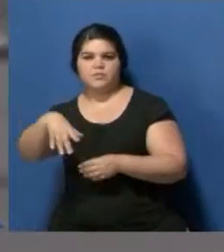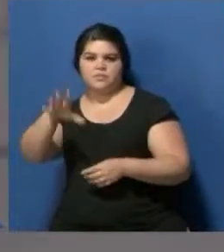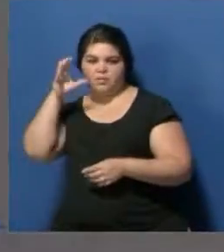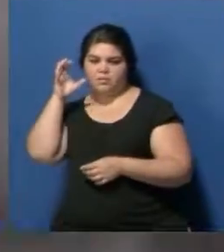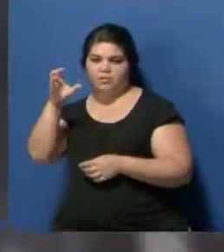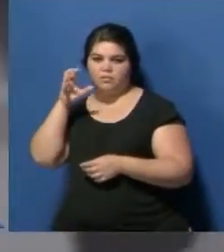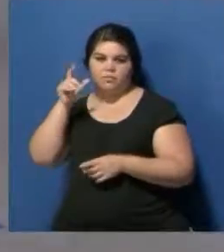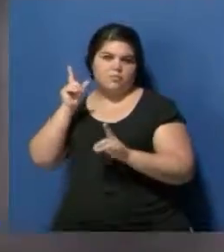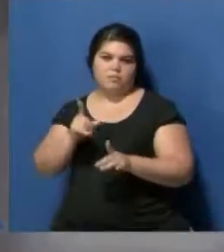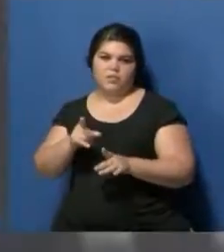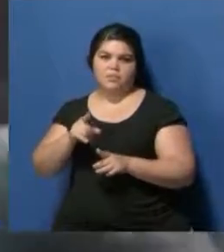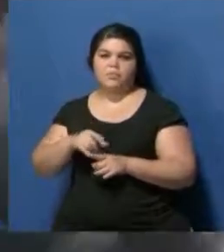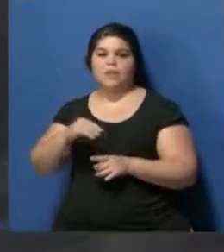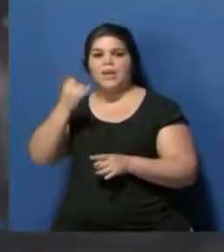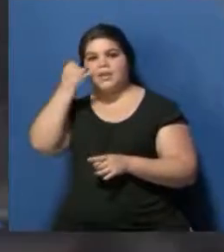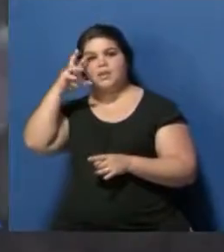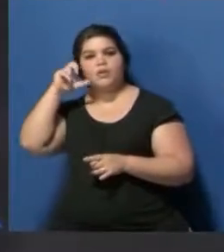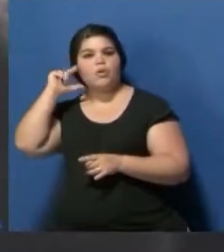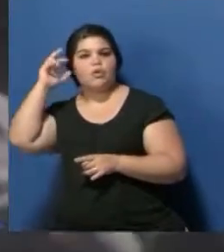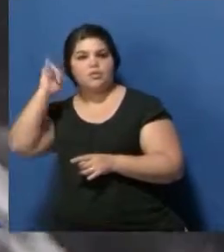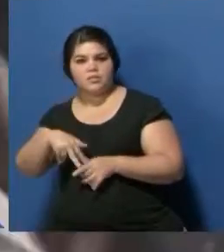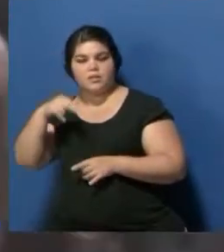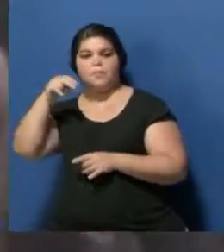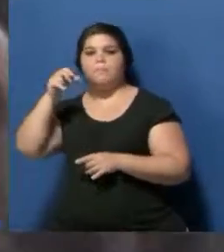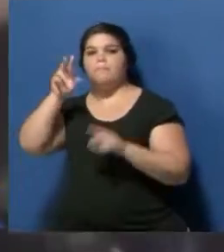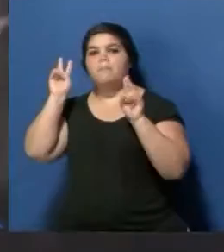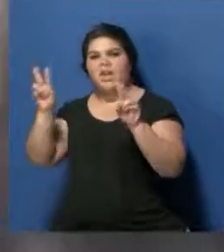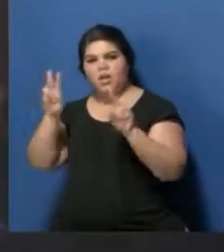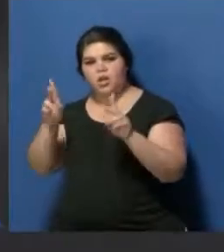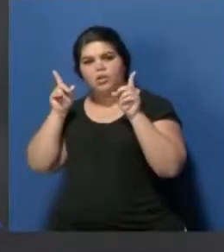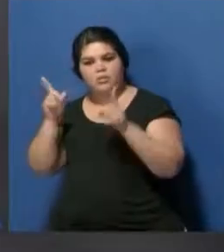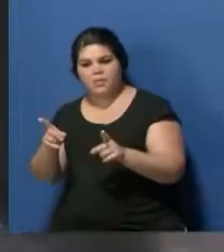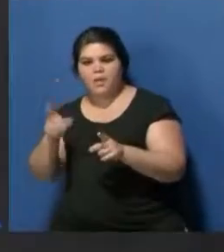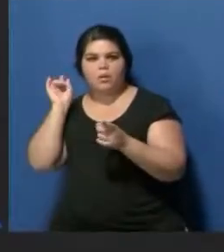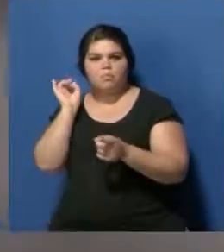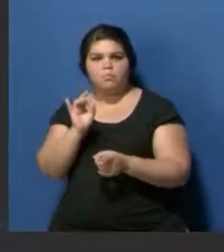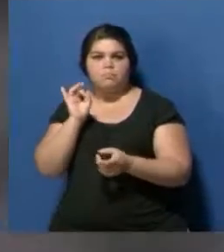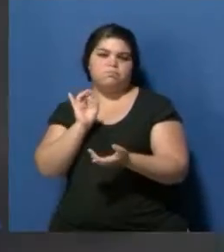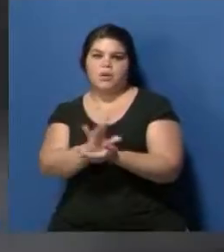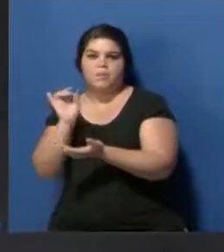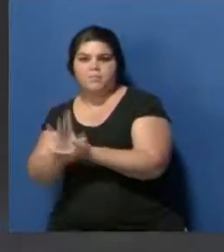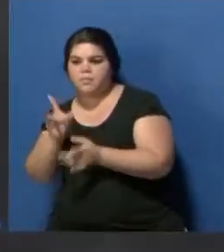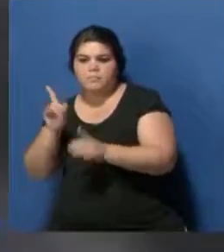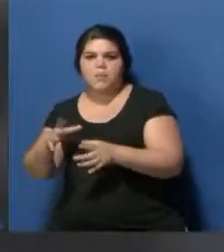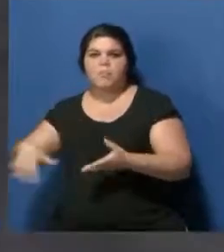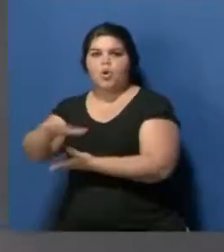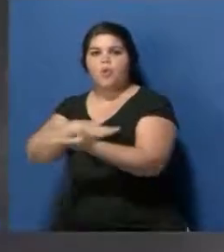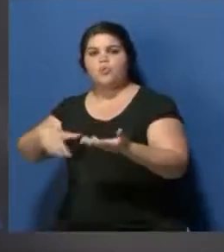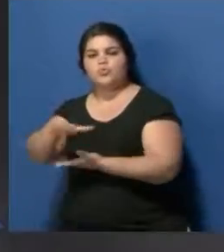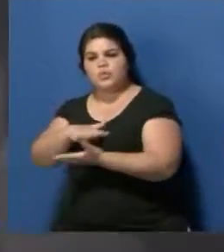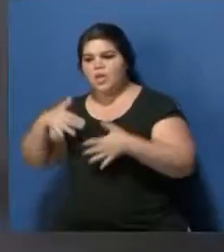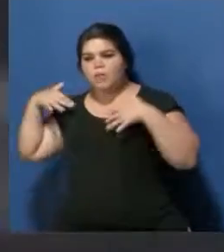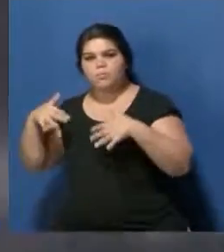Estado que derribaron a Irigoyen, a Perón, por ejemplo, esto fue un movimiento popular que hace, como ustedes recién mostraban, que huyera